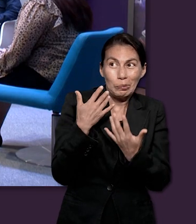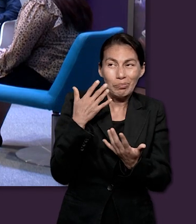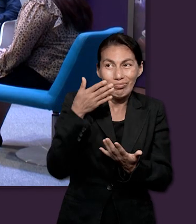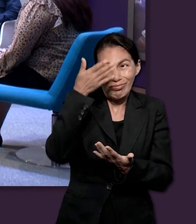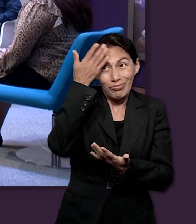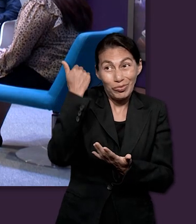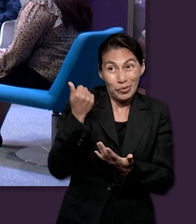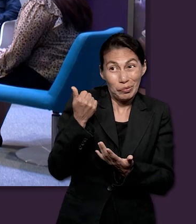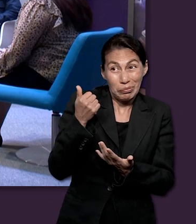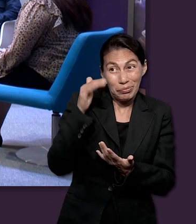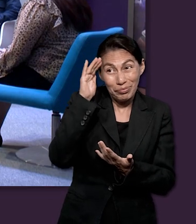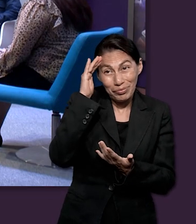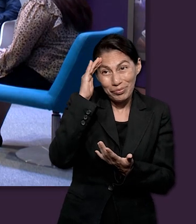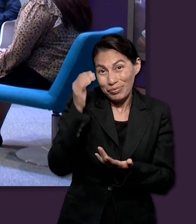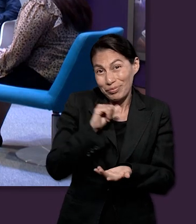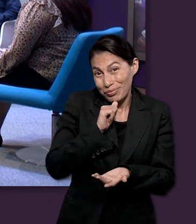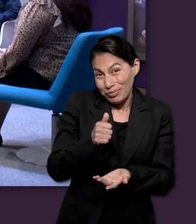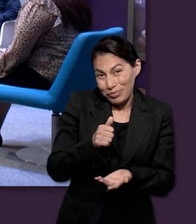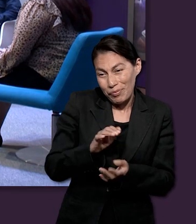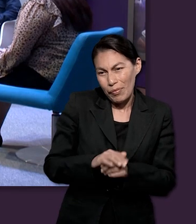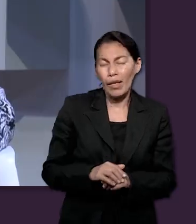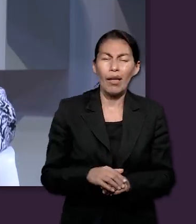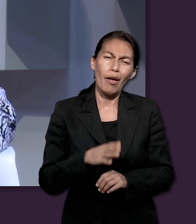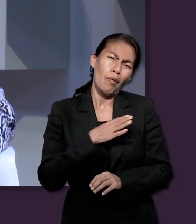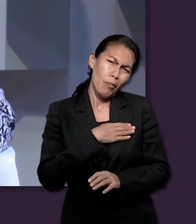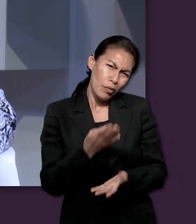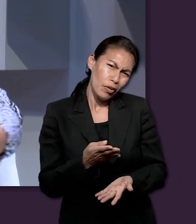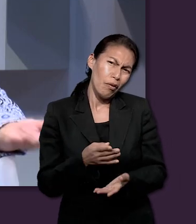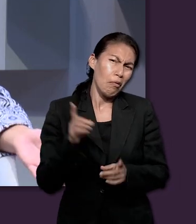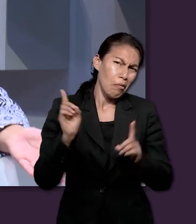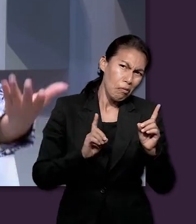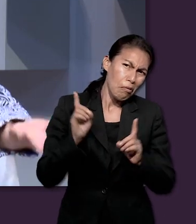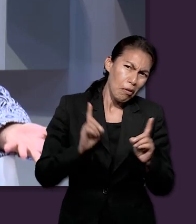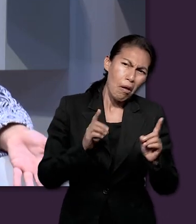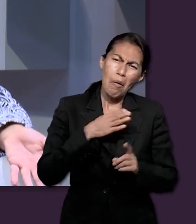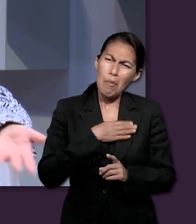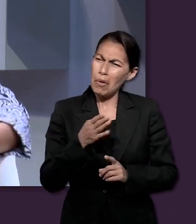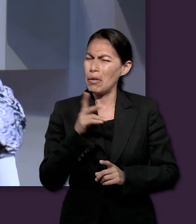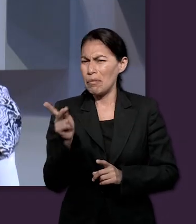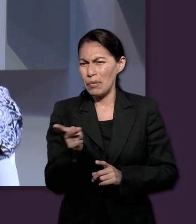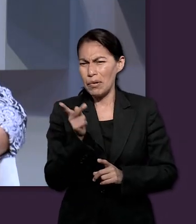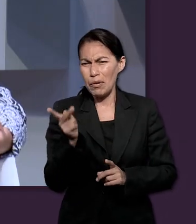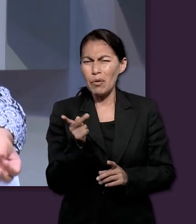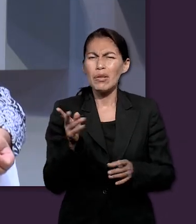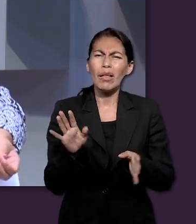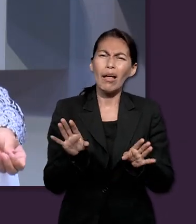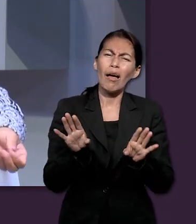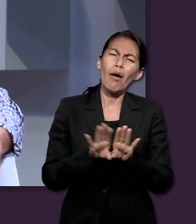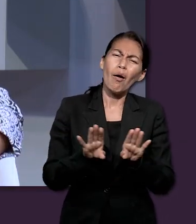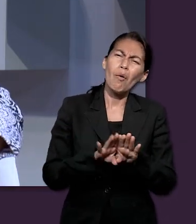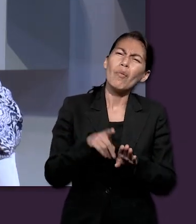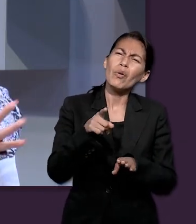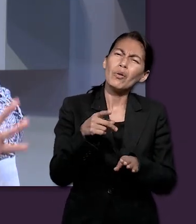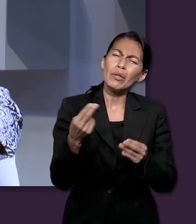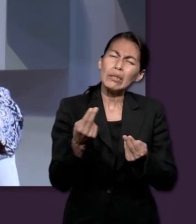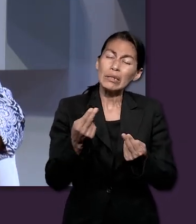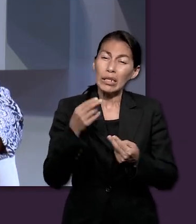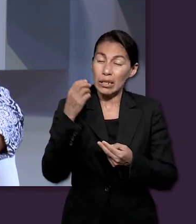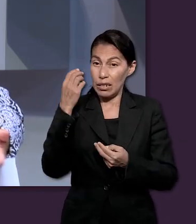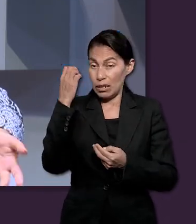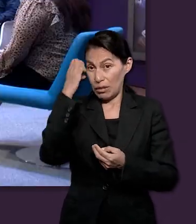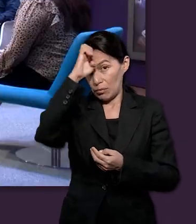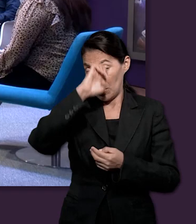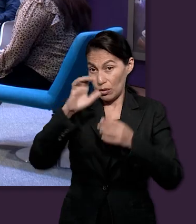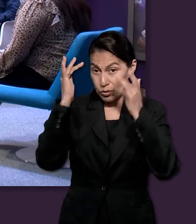No sé, no lo he pensado. Bueno, creo que a lo mejor es una buena pregunta para poder hacer alguna introspección de en qué áreas a lo